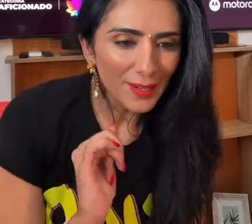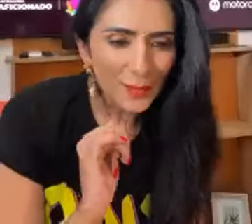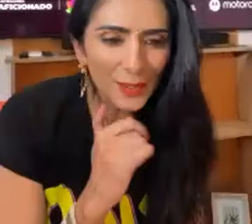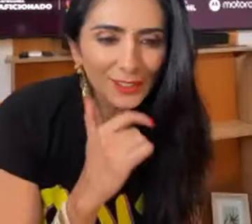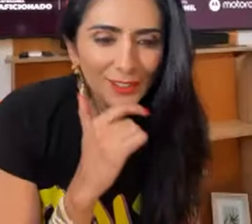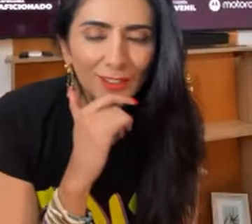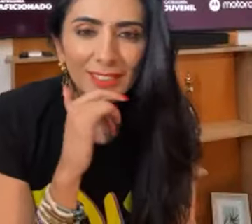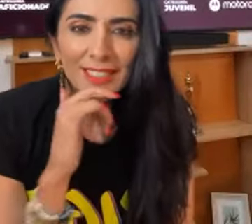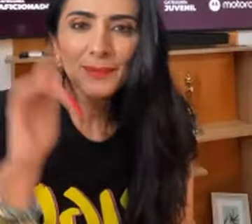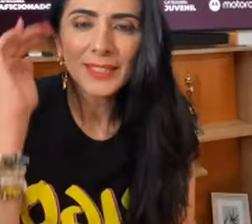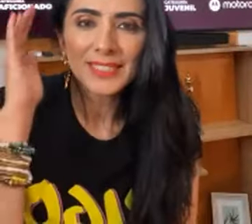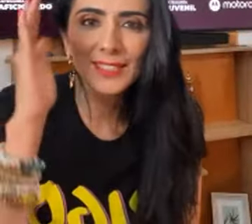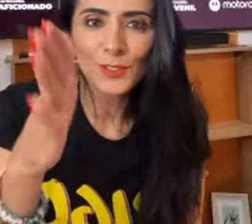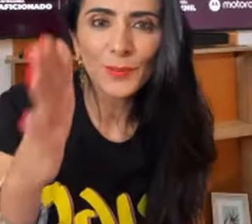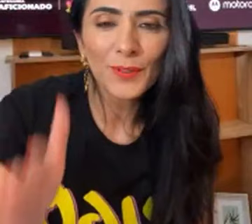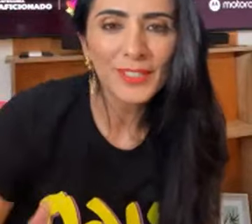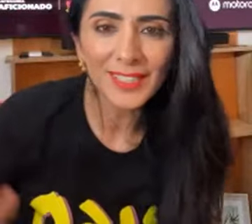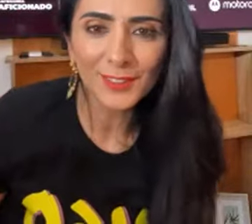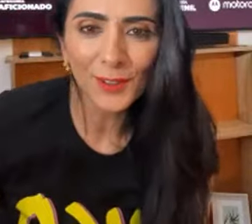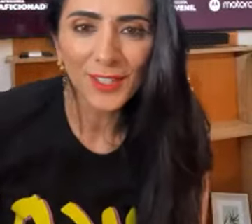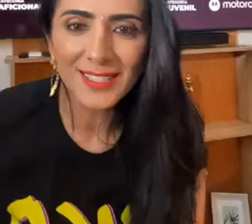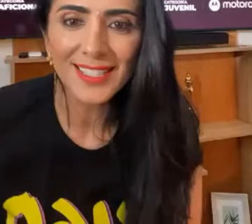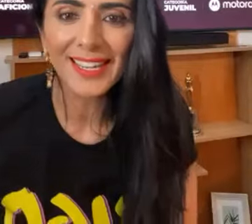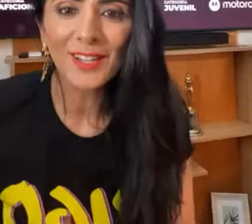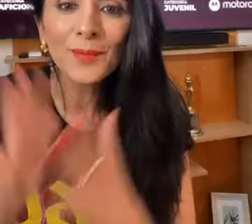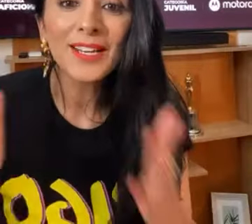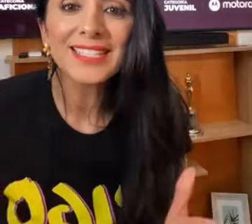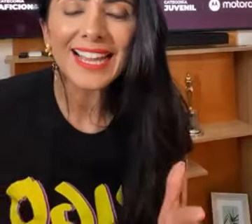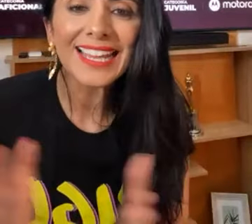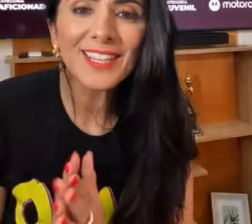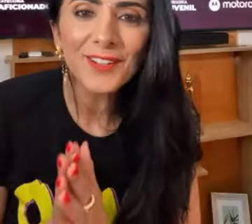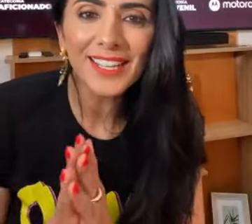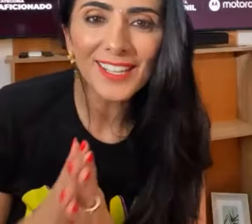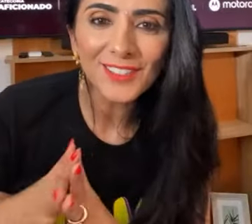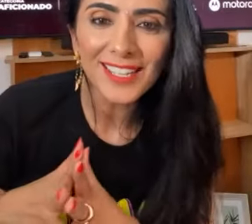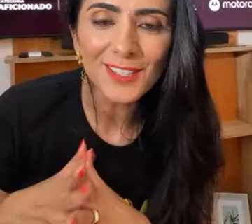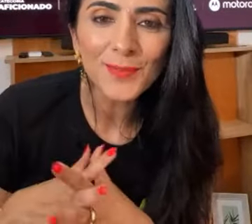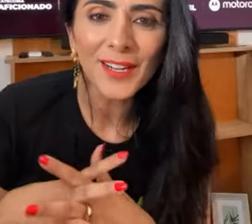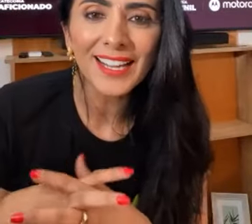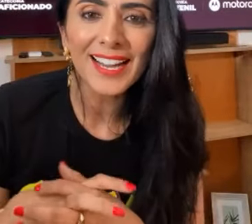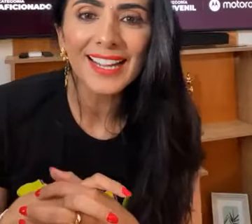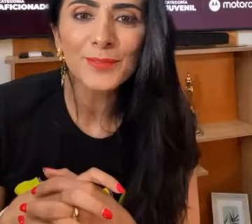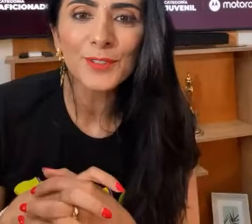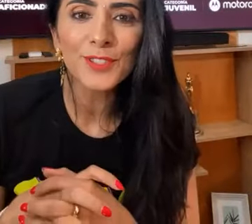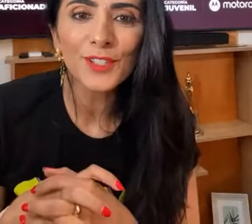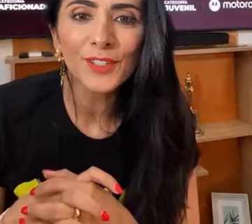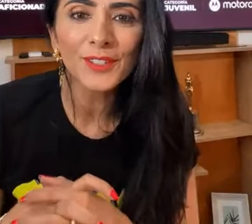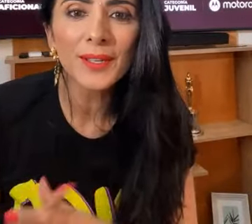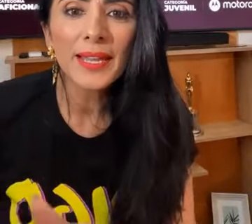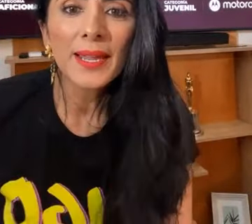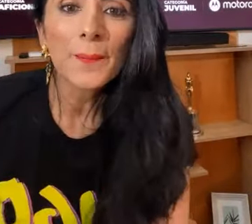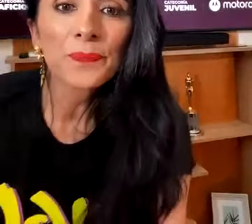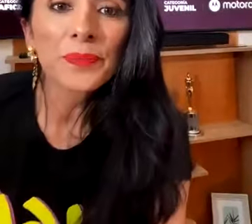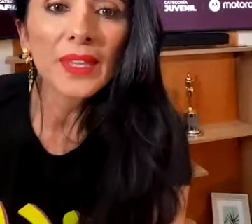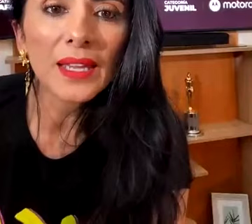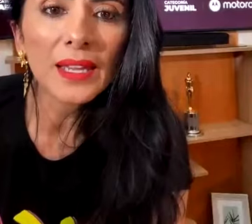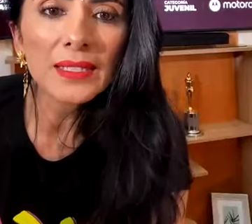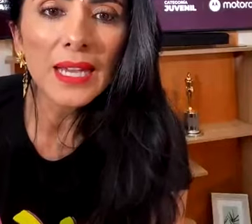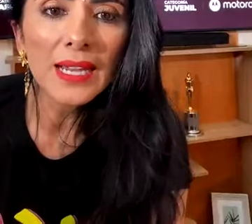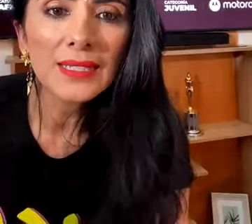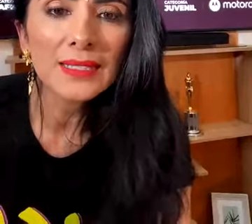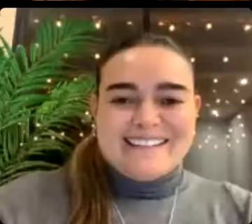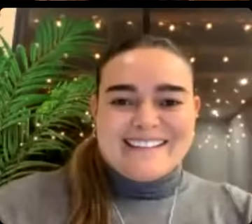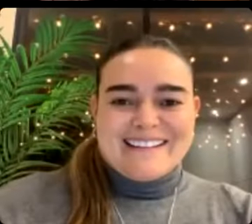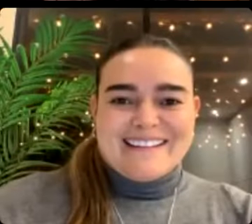Van a demorar un poquito en conectar. Mientras tanto, yo me voy directo con Instagram. ¿Cómo les ha ido? Qué rico tenerlos por acá. Qué emoción. Dices cuando lo aceptamos.